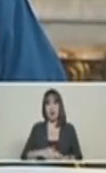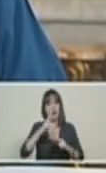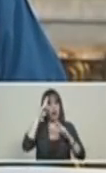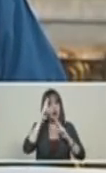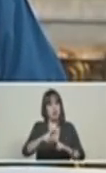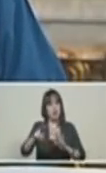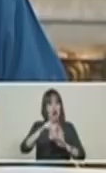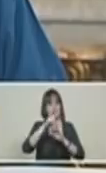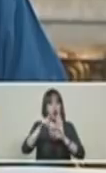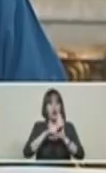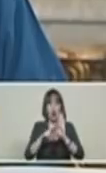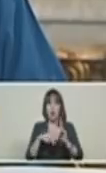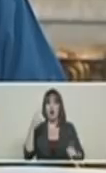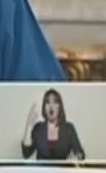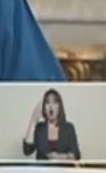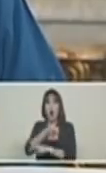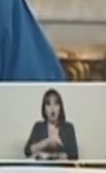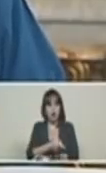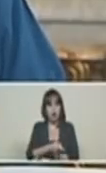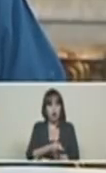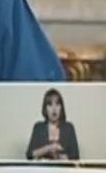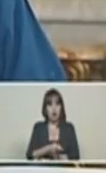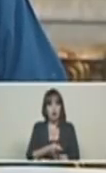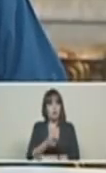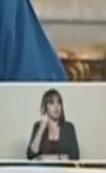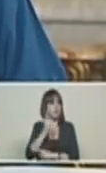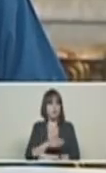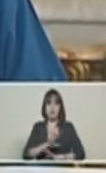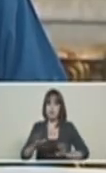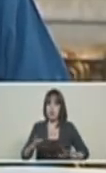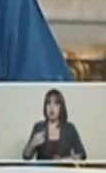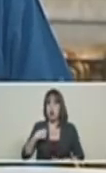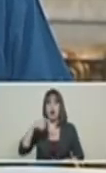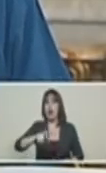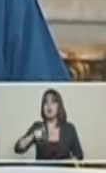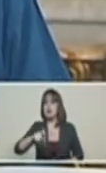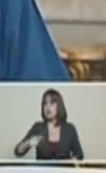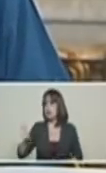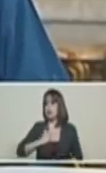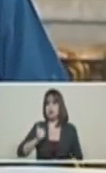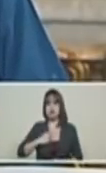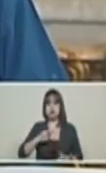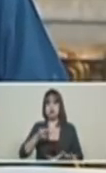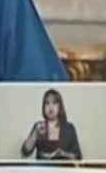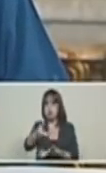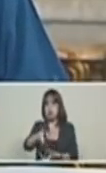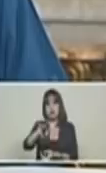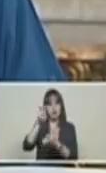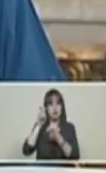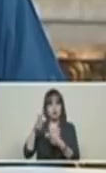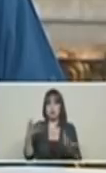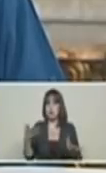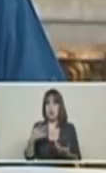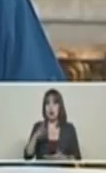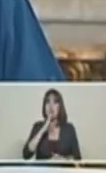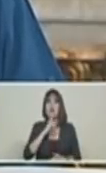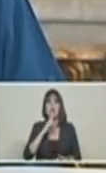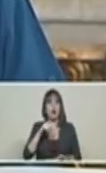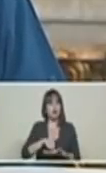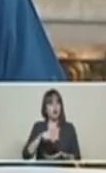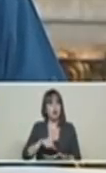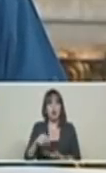norma, esta orden, debe hacerlo respetar. Y las instituciones deben hacerlo respetar. El Banco Central de Venezuela,